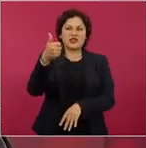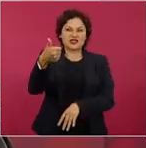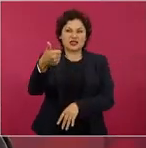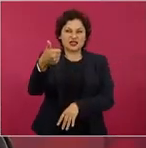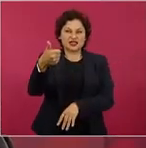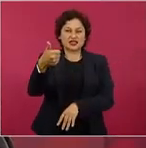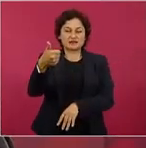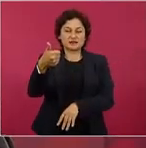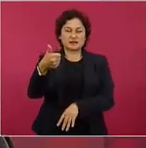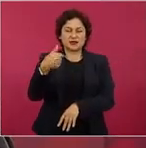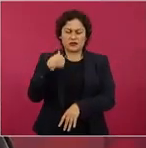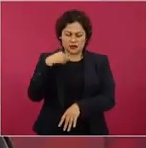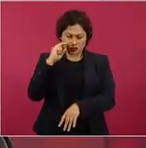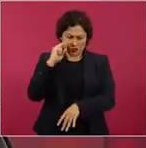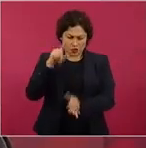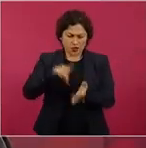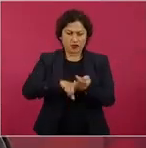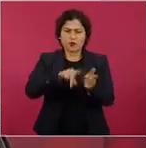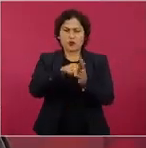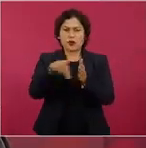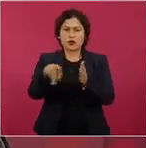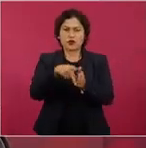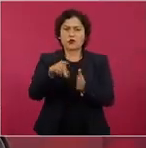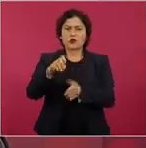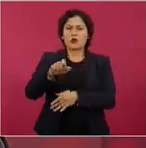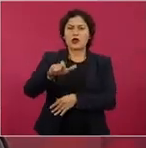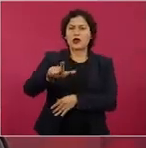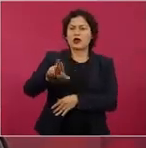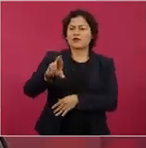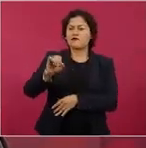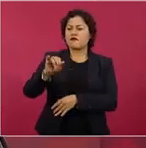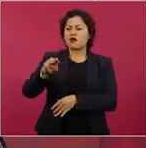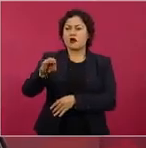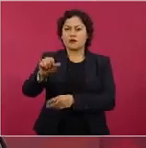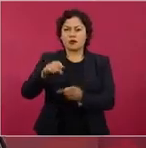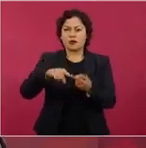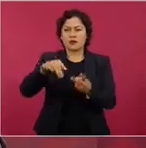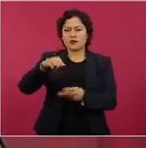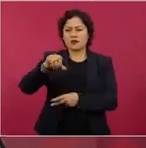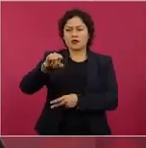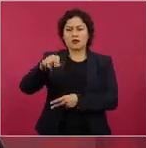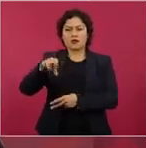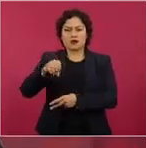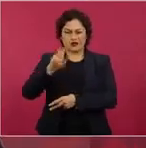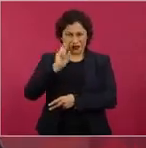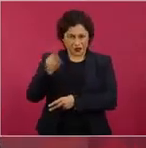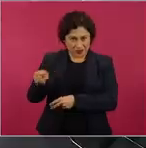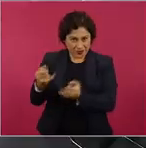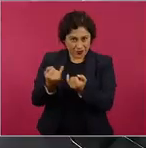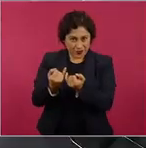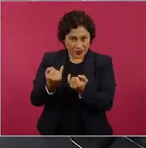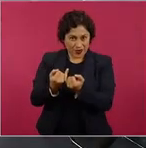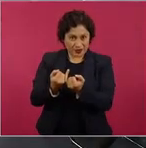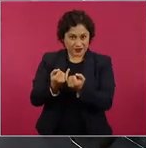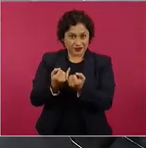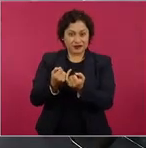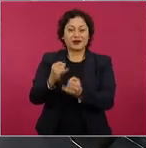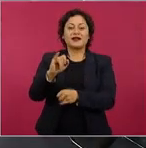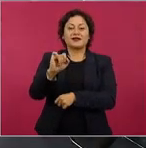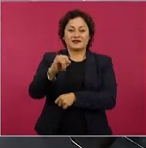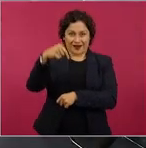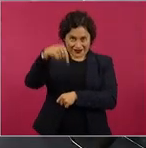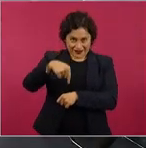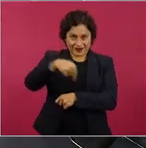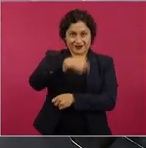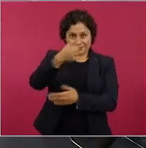que en el Reforma y en el Milenio. ¿Lo viste tú? Sí, aquí en la Ciudad de México. Aquí en la Ciudad